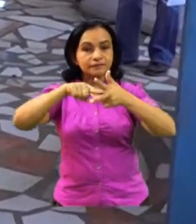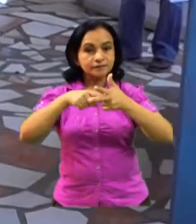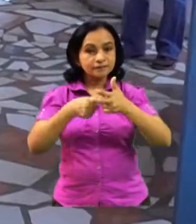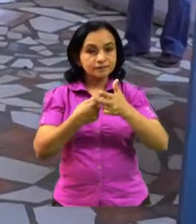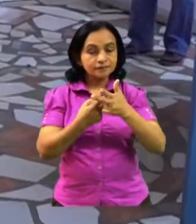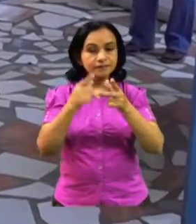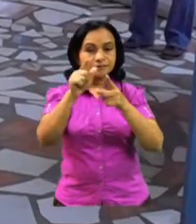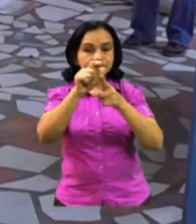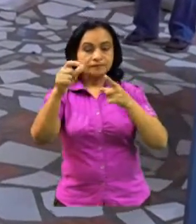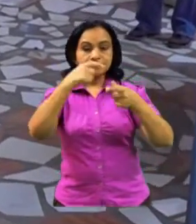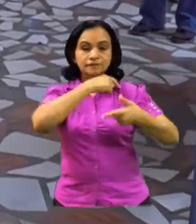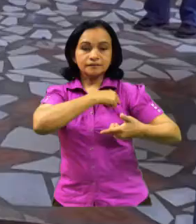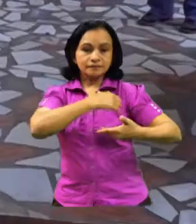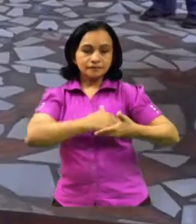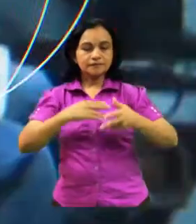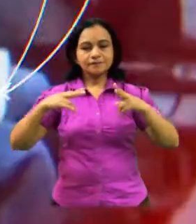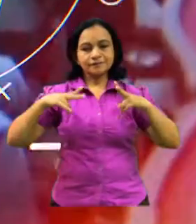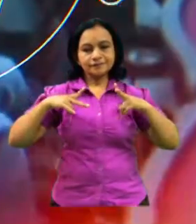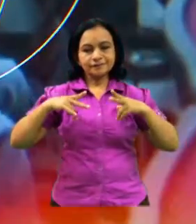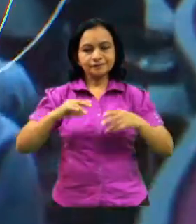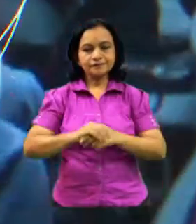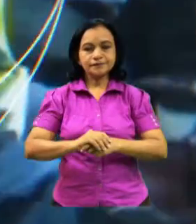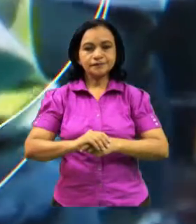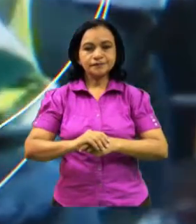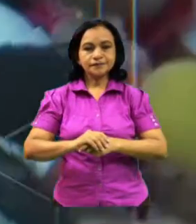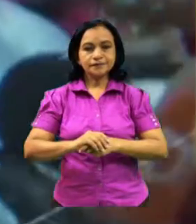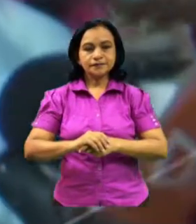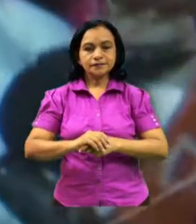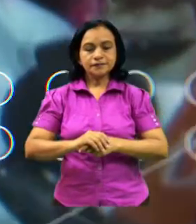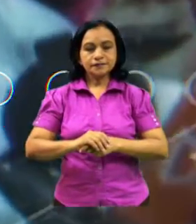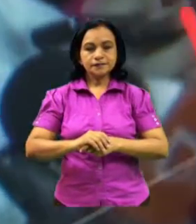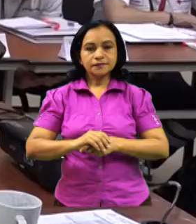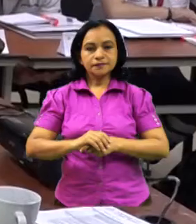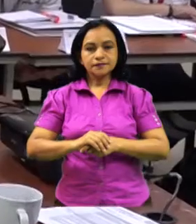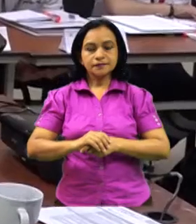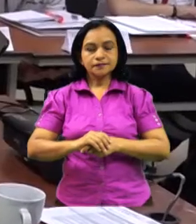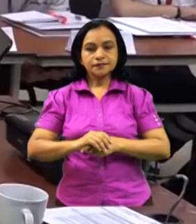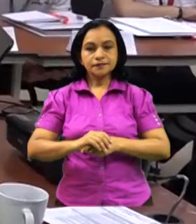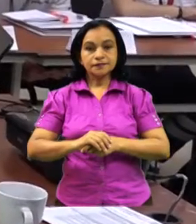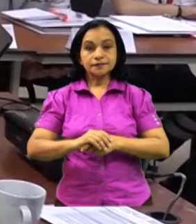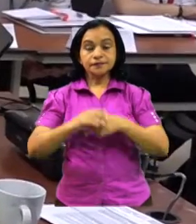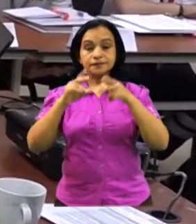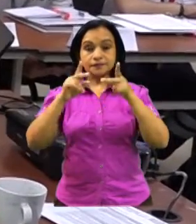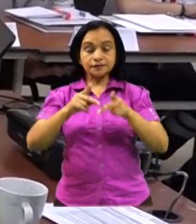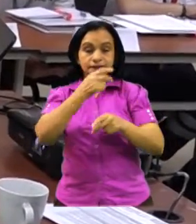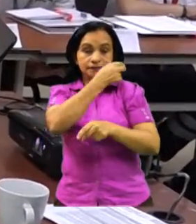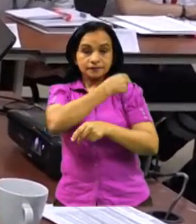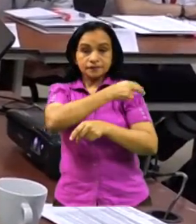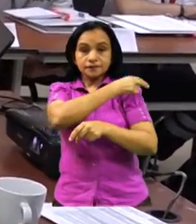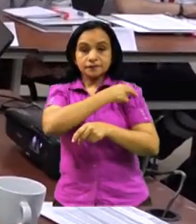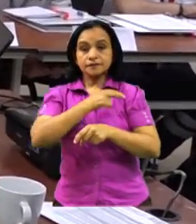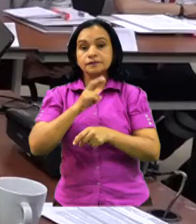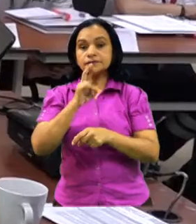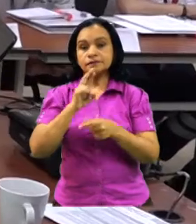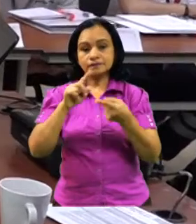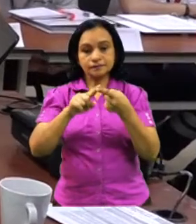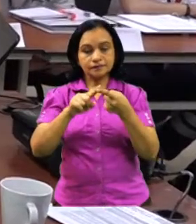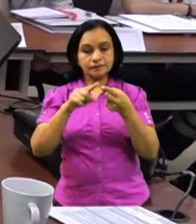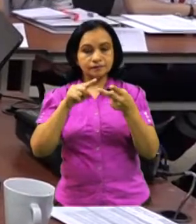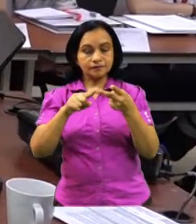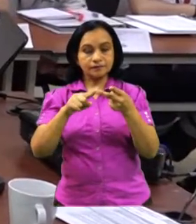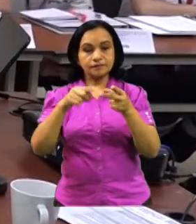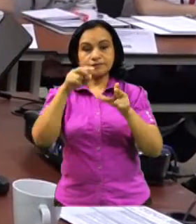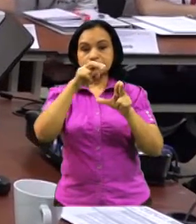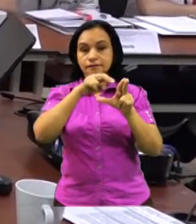intensifica en los meses de marzo y abril. Socorristas de Cruz Roja Nicaragüense y técnicos